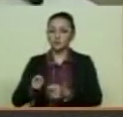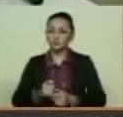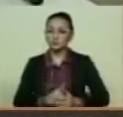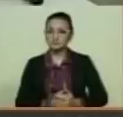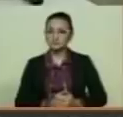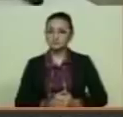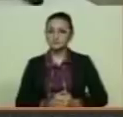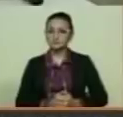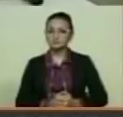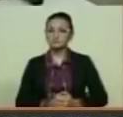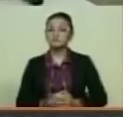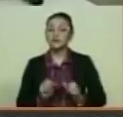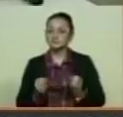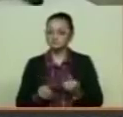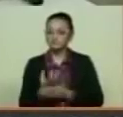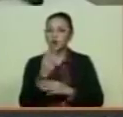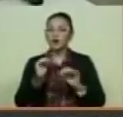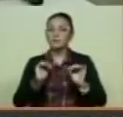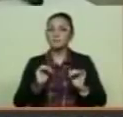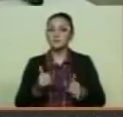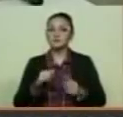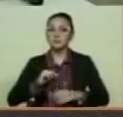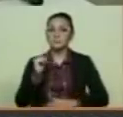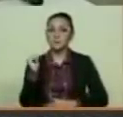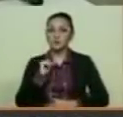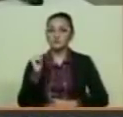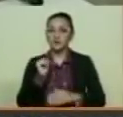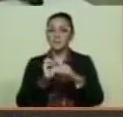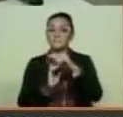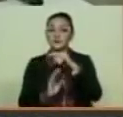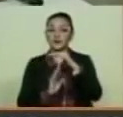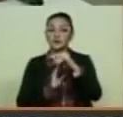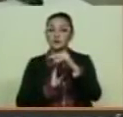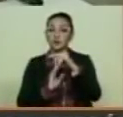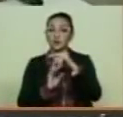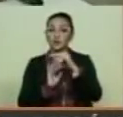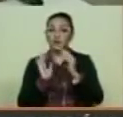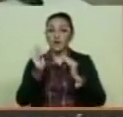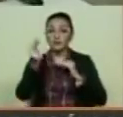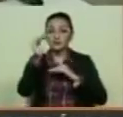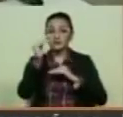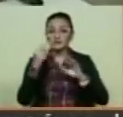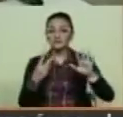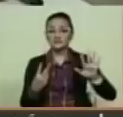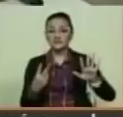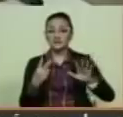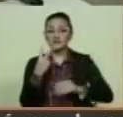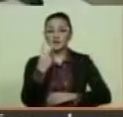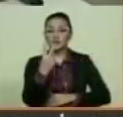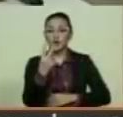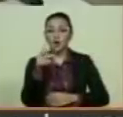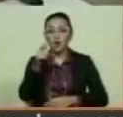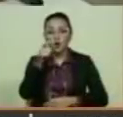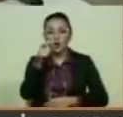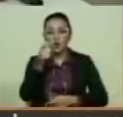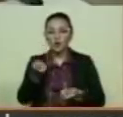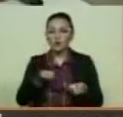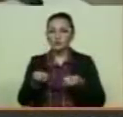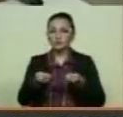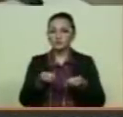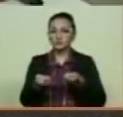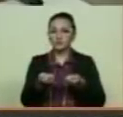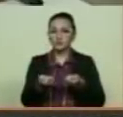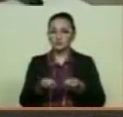Nace así entonces operativamente la Policía Migratoria para atender los 72 puntos de control que